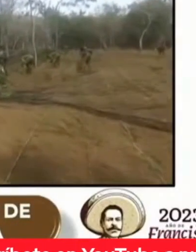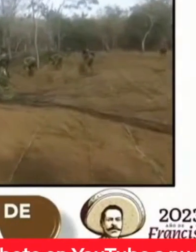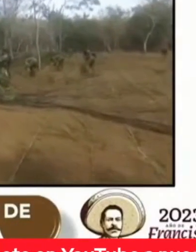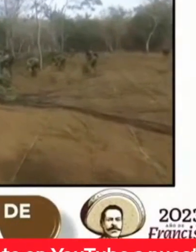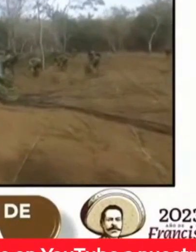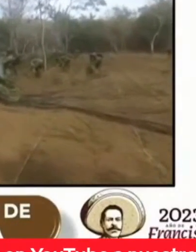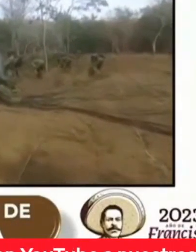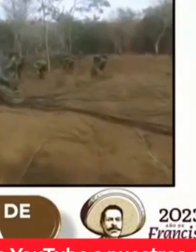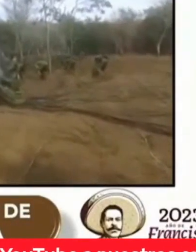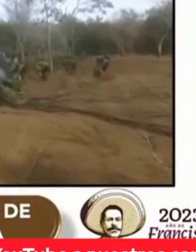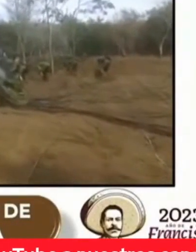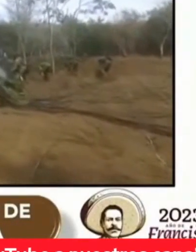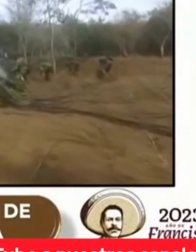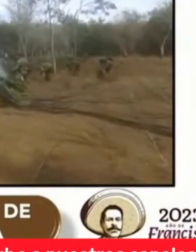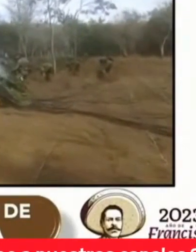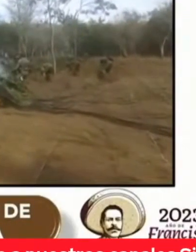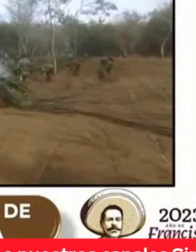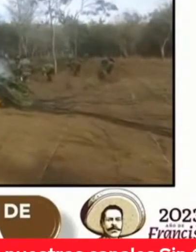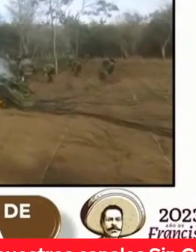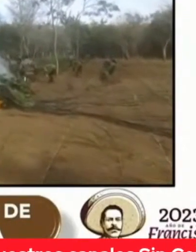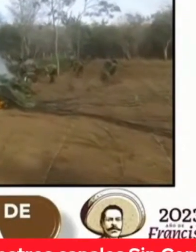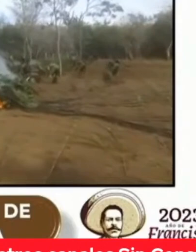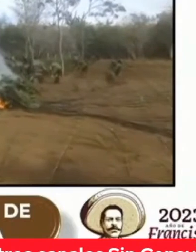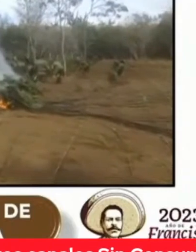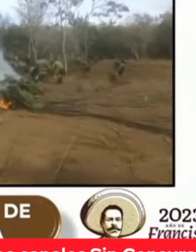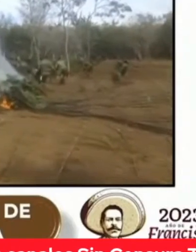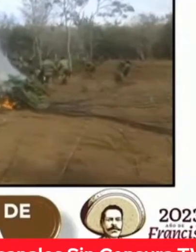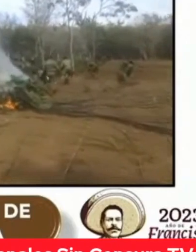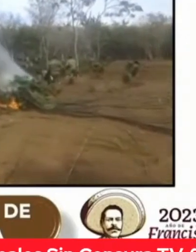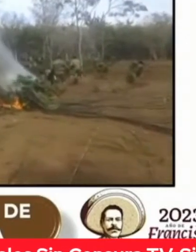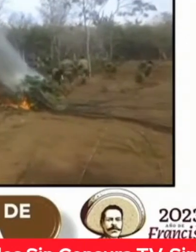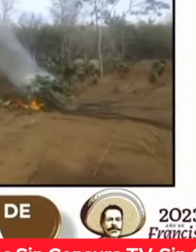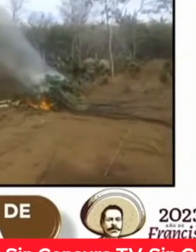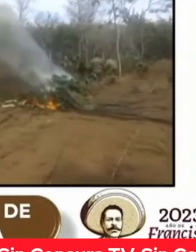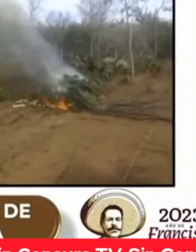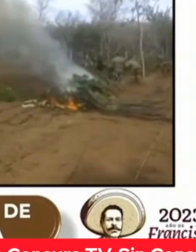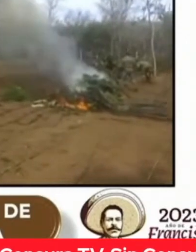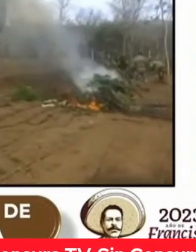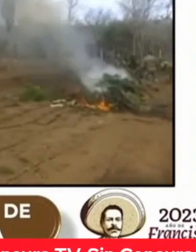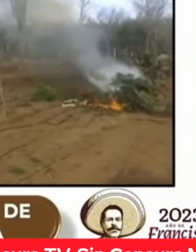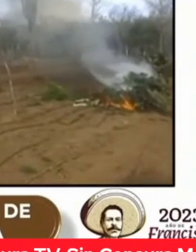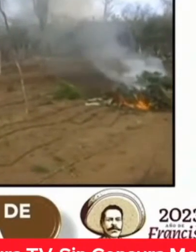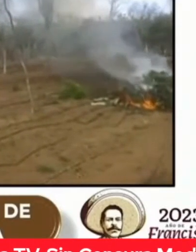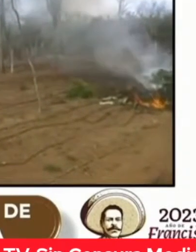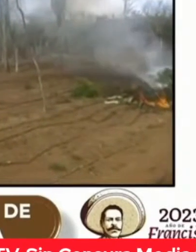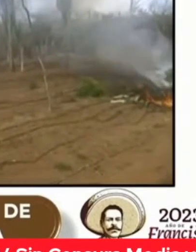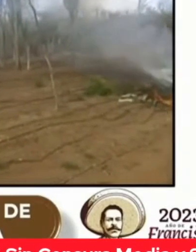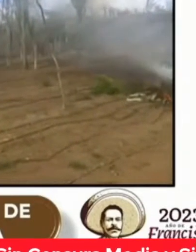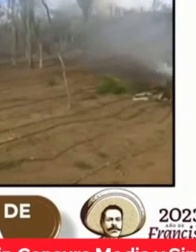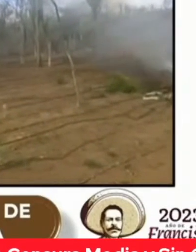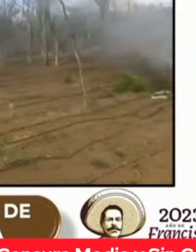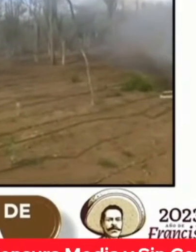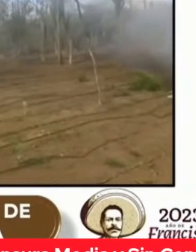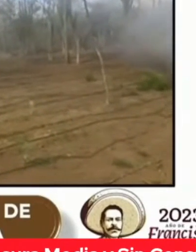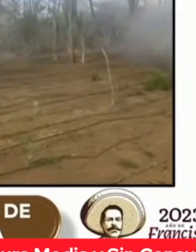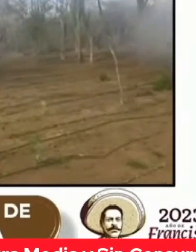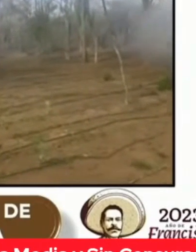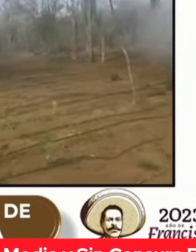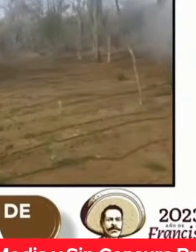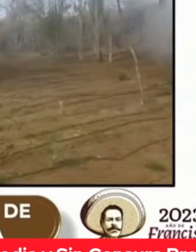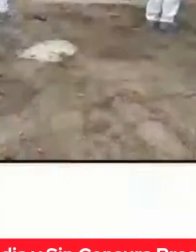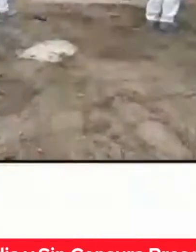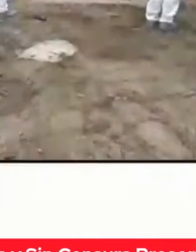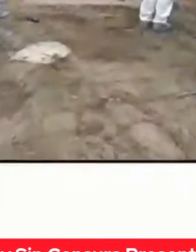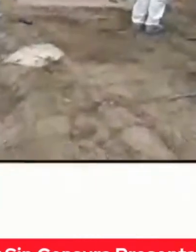144 de Amapola Trece llevamos 133 dos mil novecientos personas que están distribuidas haciendo este trabajo